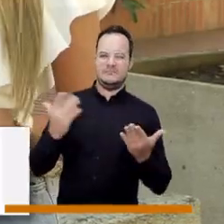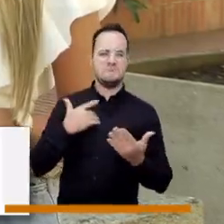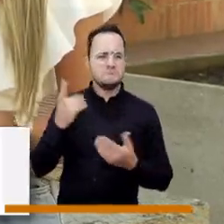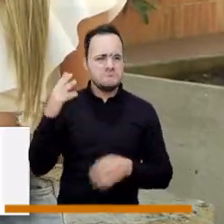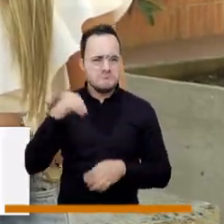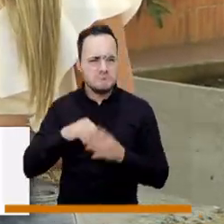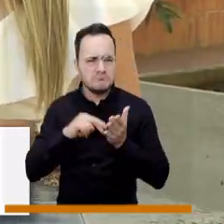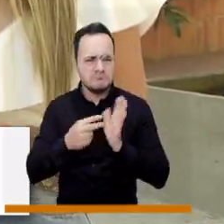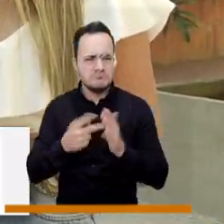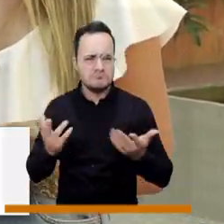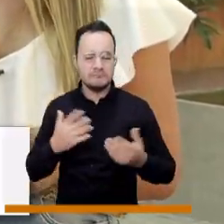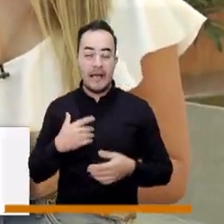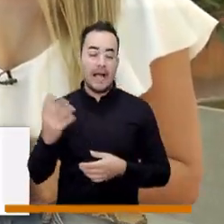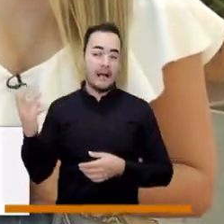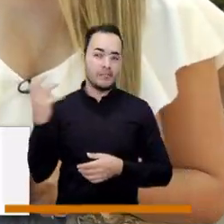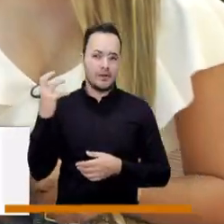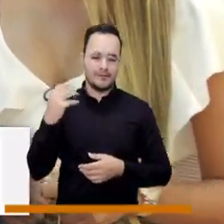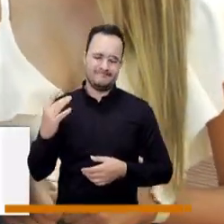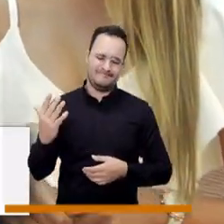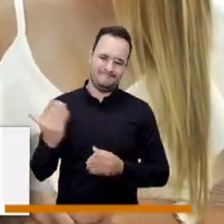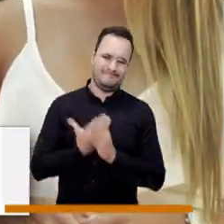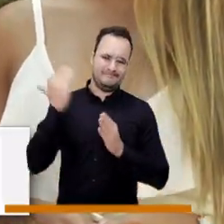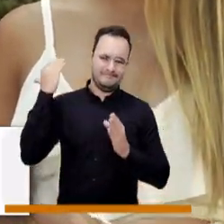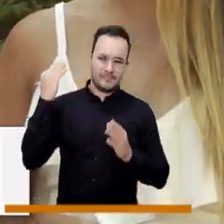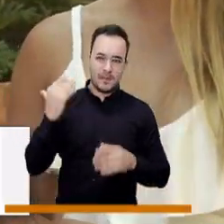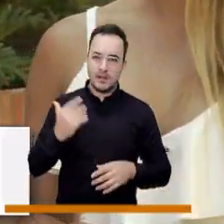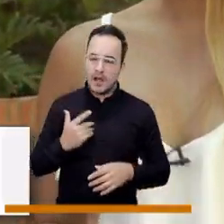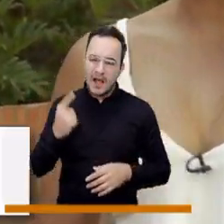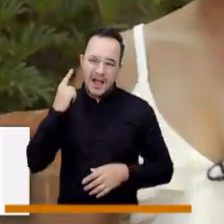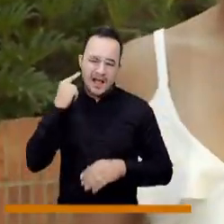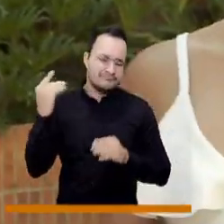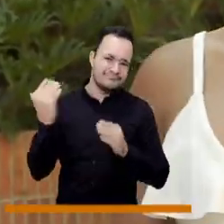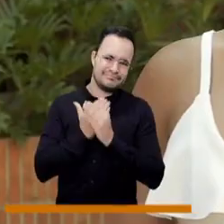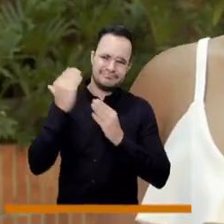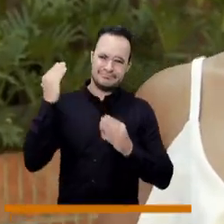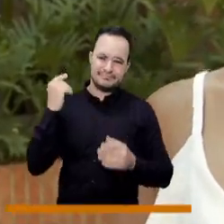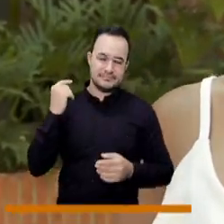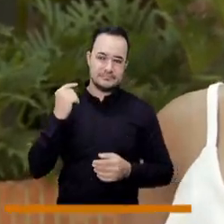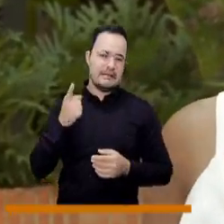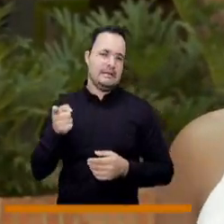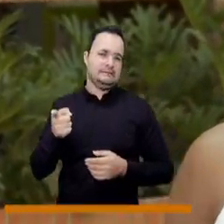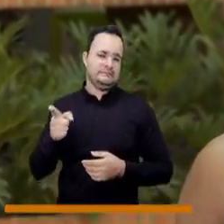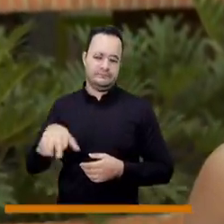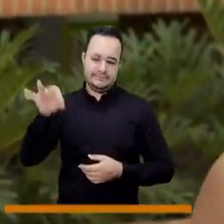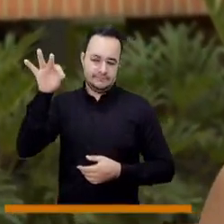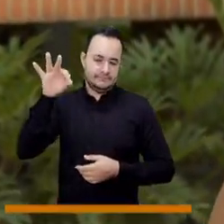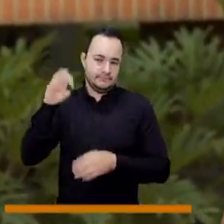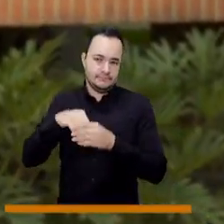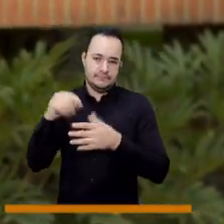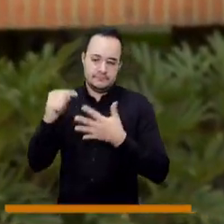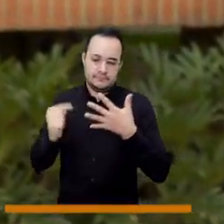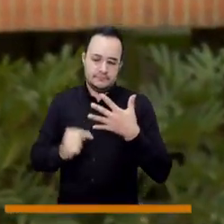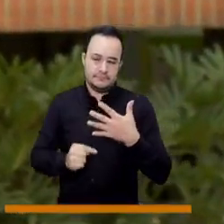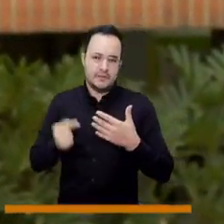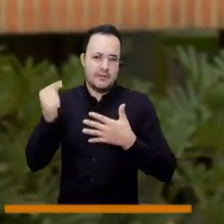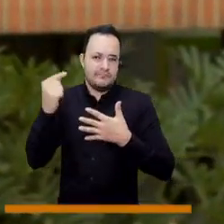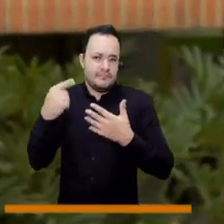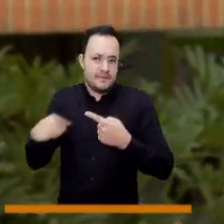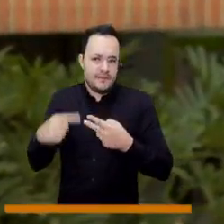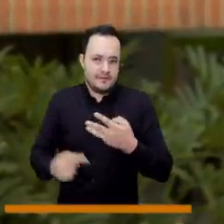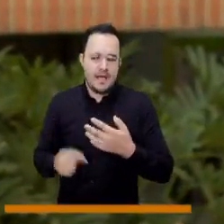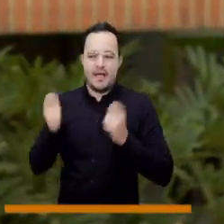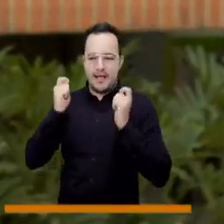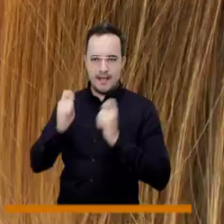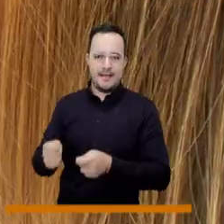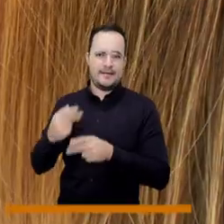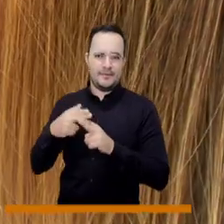la contaminación acústica. Normalmente se define como todo ese sonido que genera una molestia, que es percibido y genera una molestia como tal.